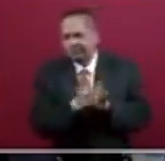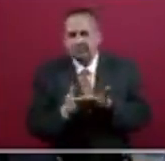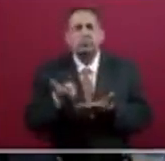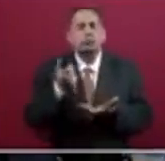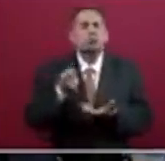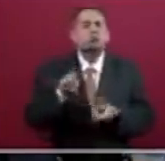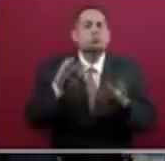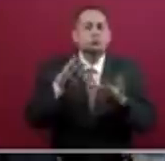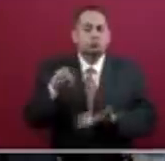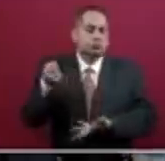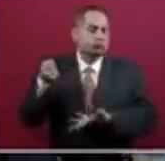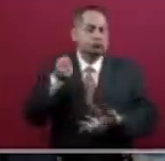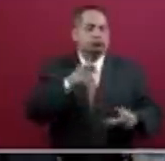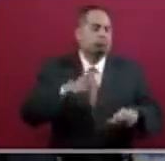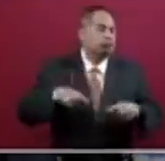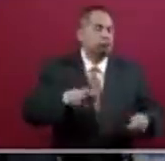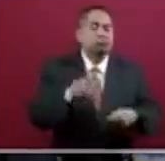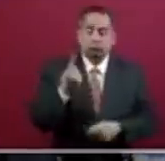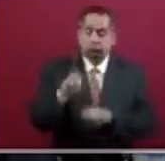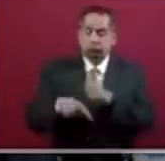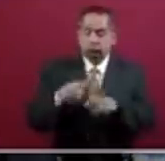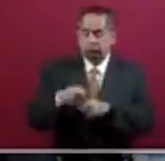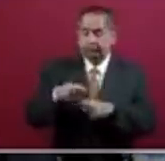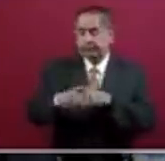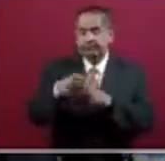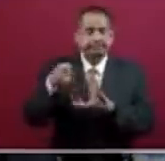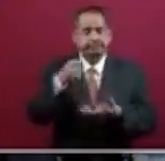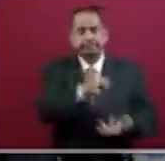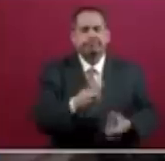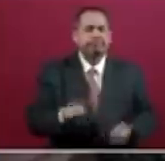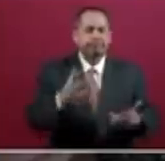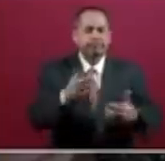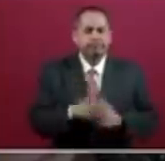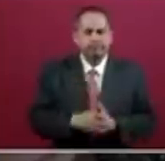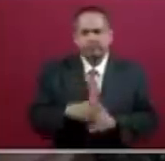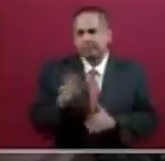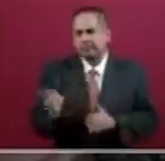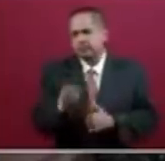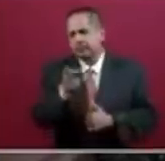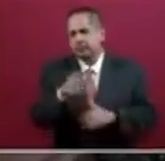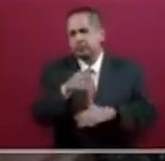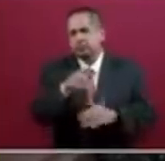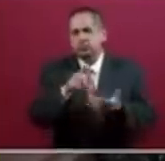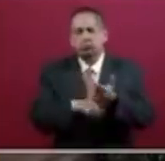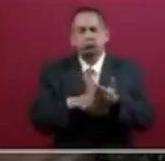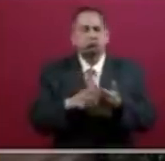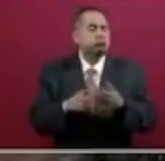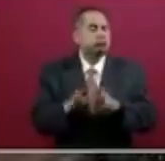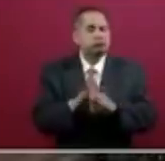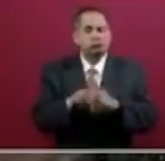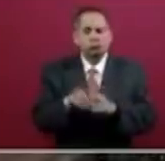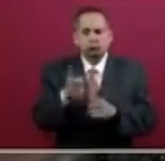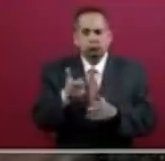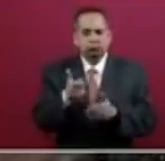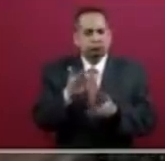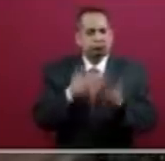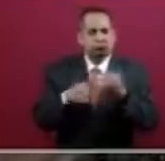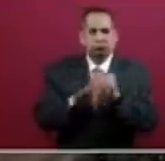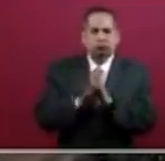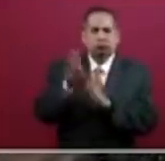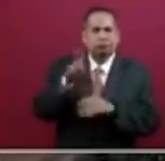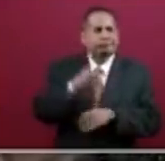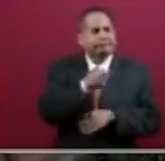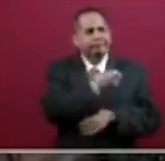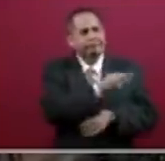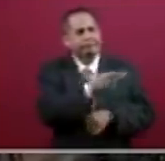presupuesto tendría este primer año para operar? Por otro lado, preguntarle en el tema del crecimiento, son varias las voces que dicen